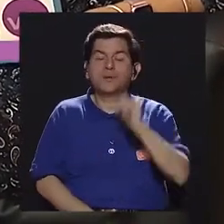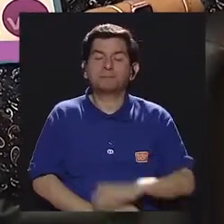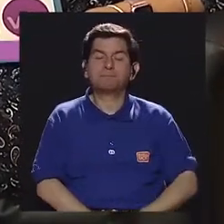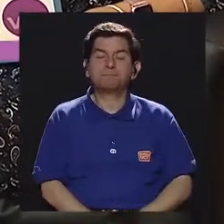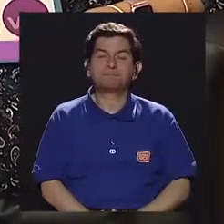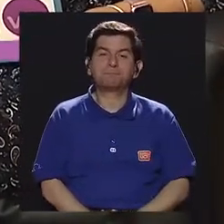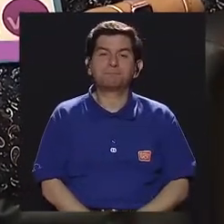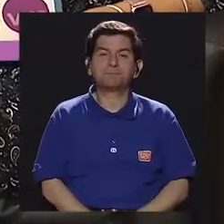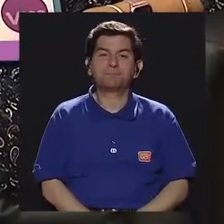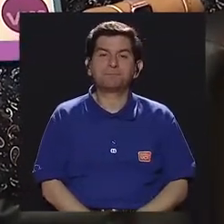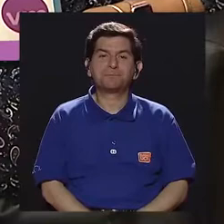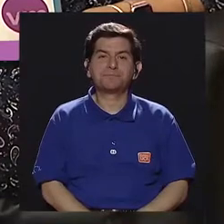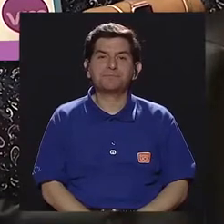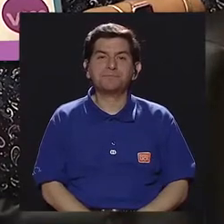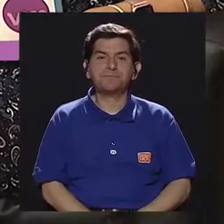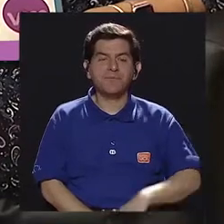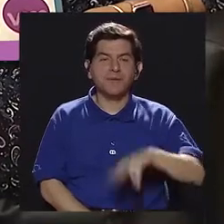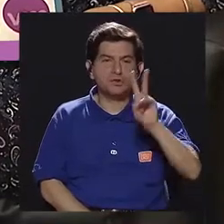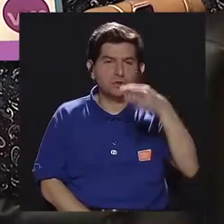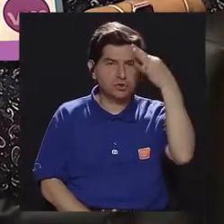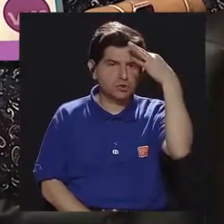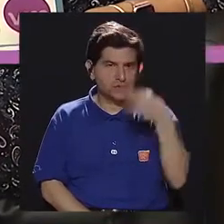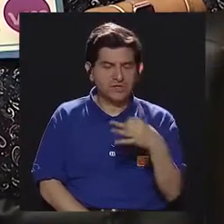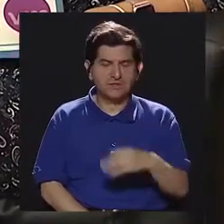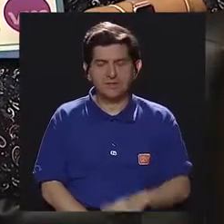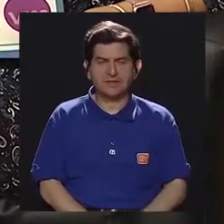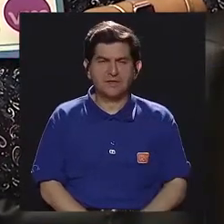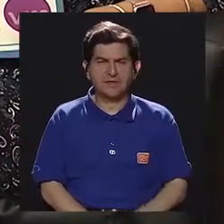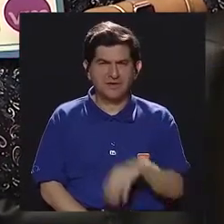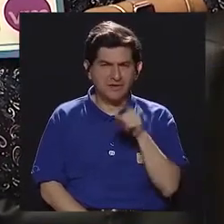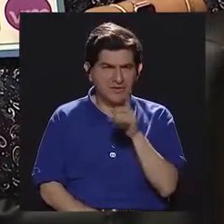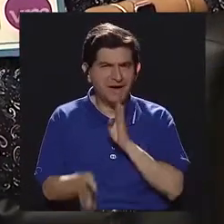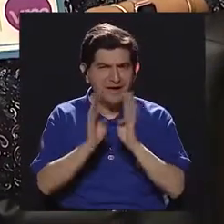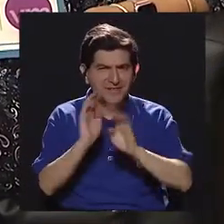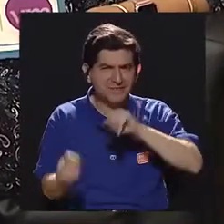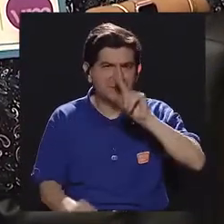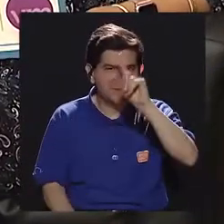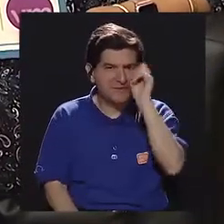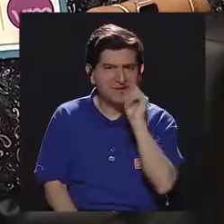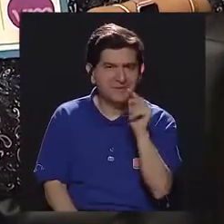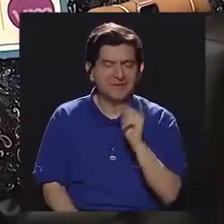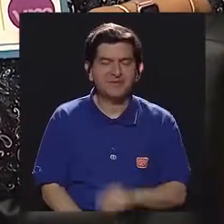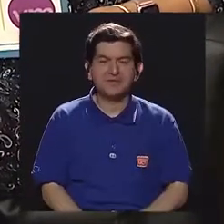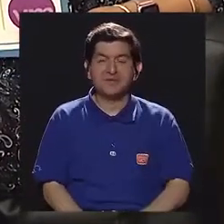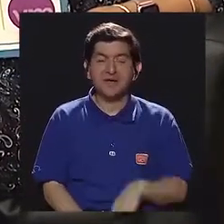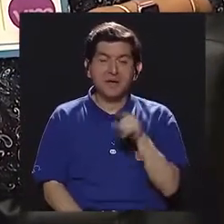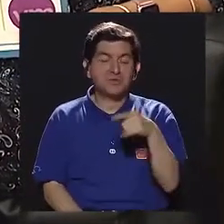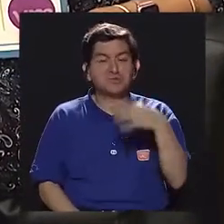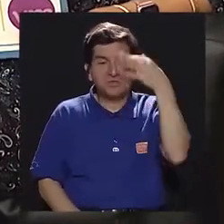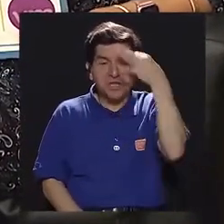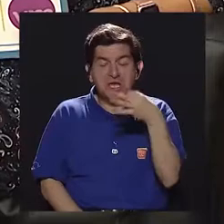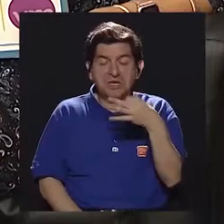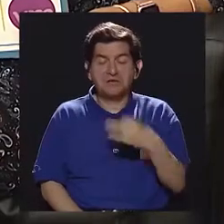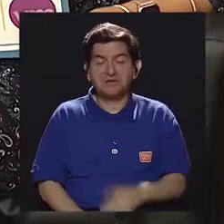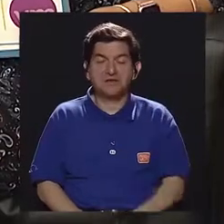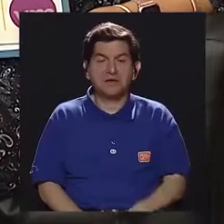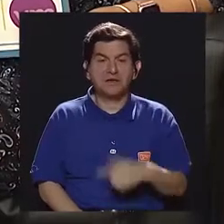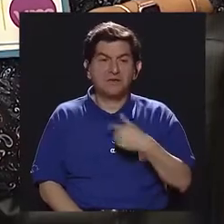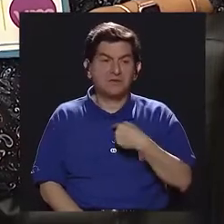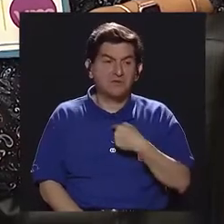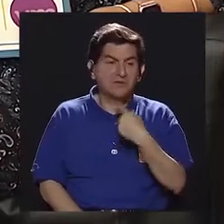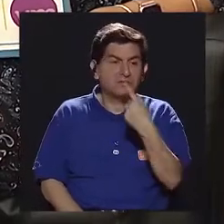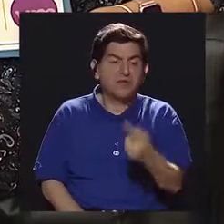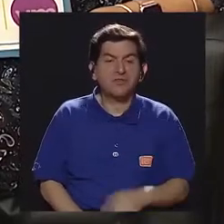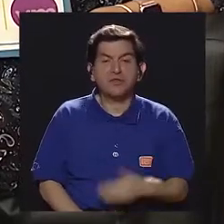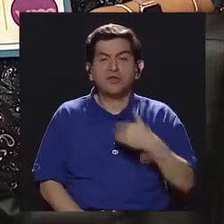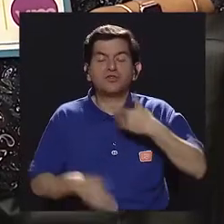¿verdad? Entonces, son como dos posiciones. Vos pudieras tomar esa posición activa. Sí, vos puedes tomar esa posición activa en la que yo,